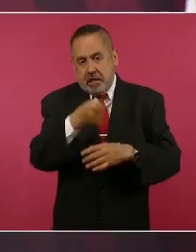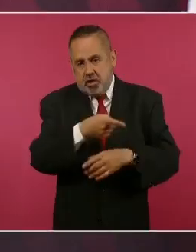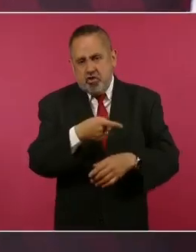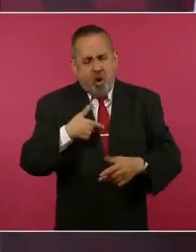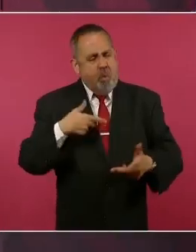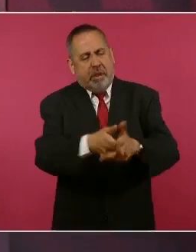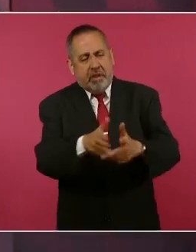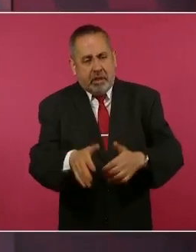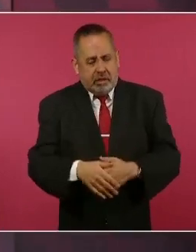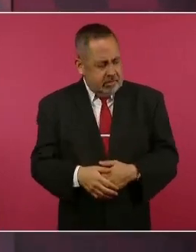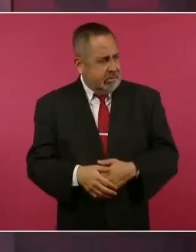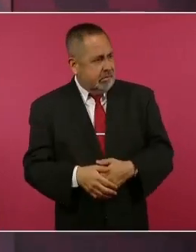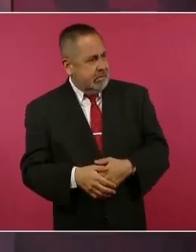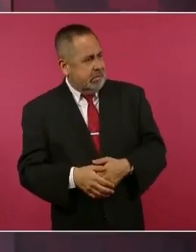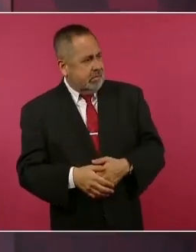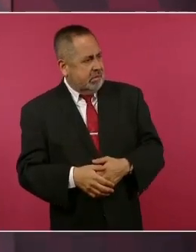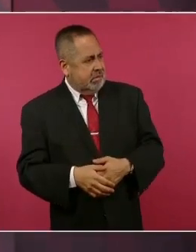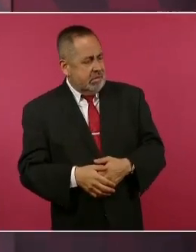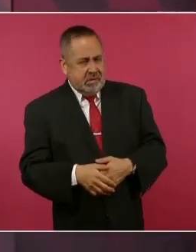o cosas así.